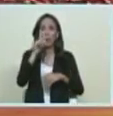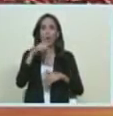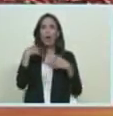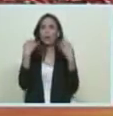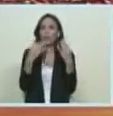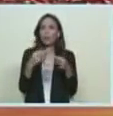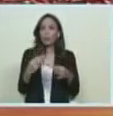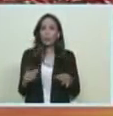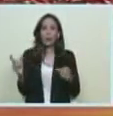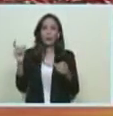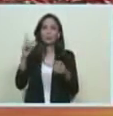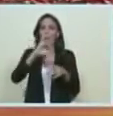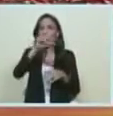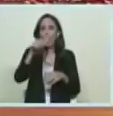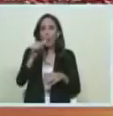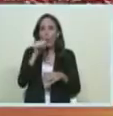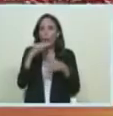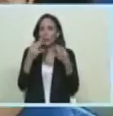natural.